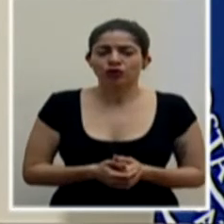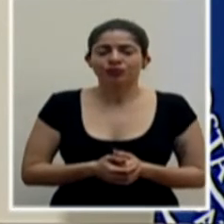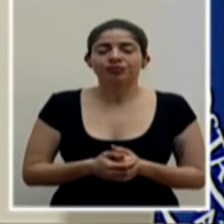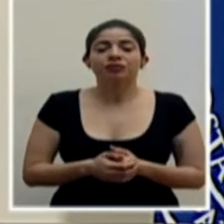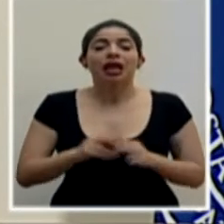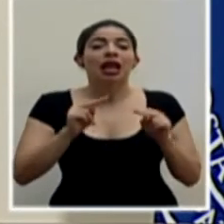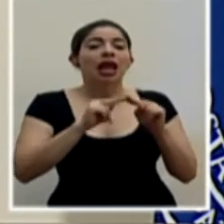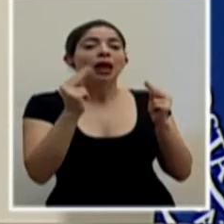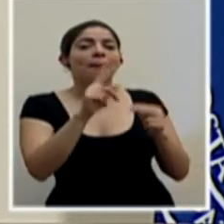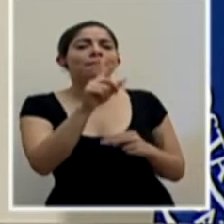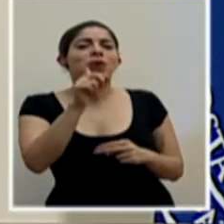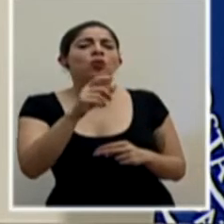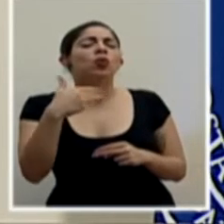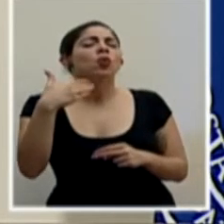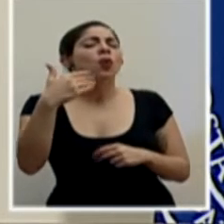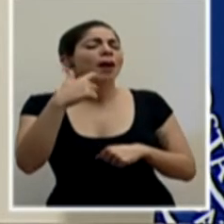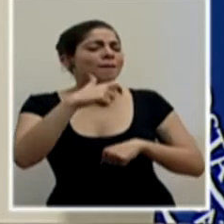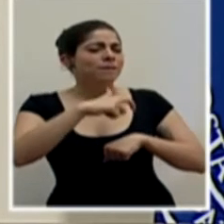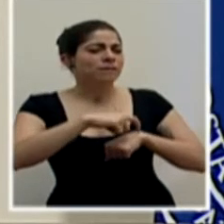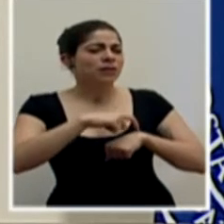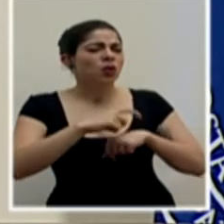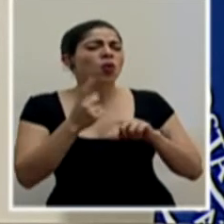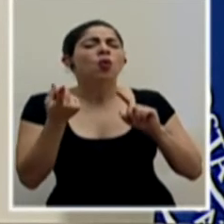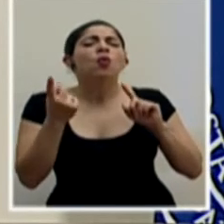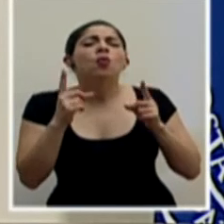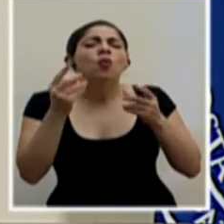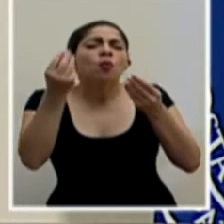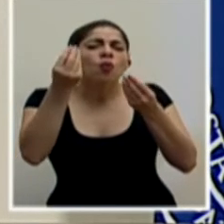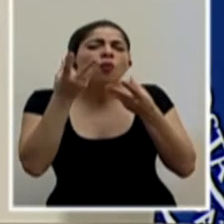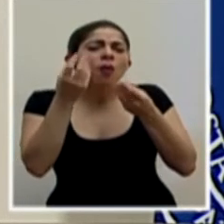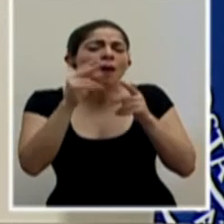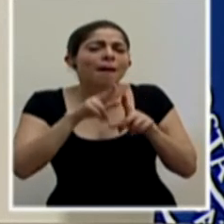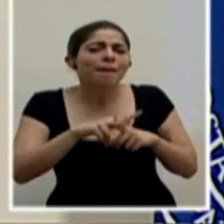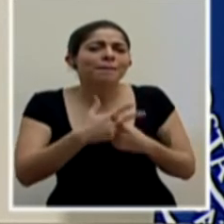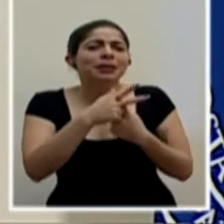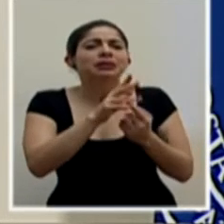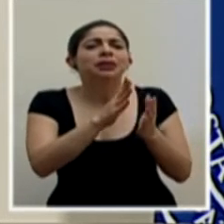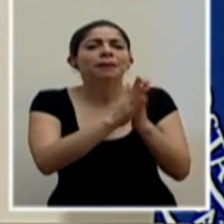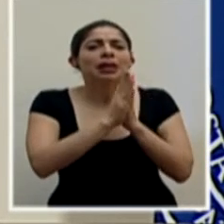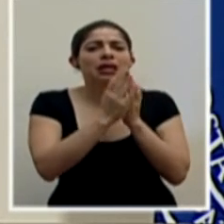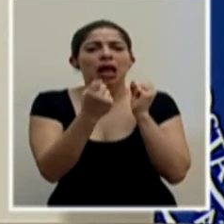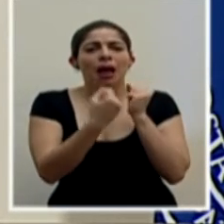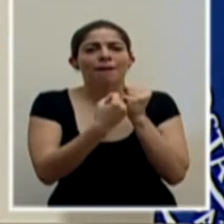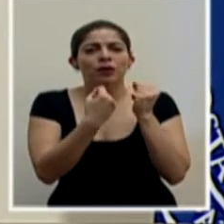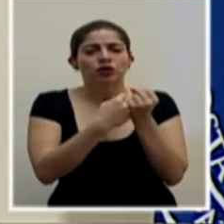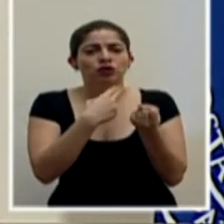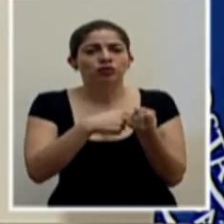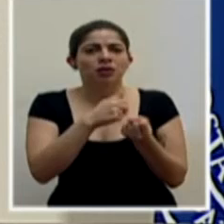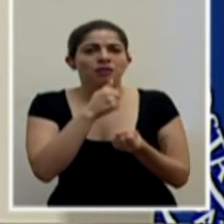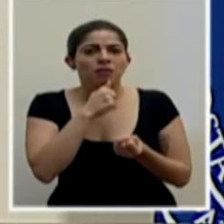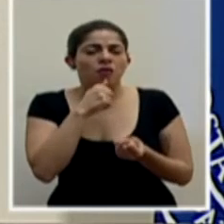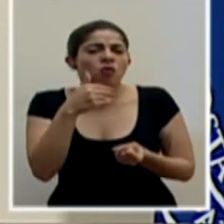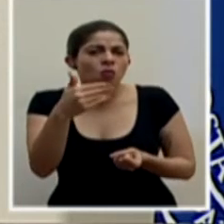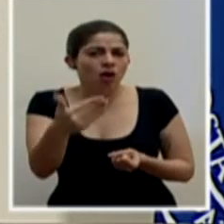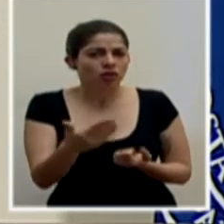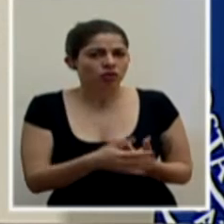consulta, ¿a partir de cuál momento y con cuáles indicadores comenzarán a solicitar apoyo a hospitales privados?